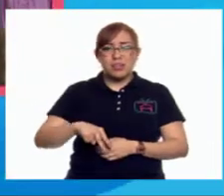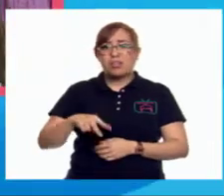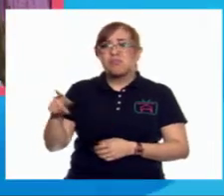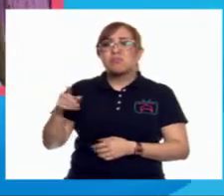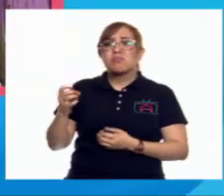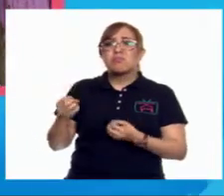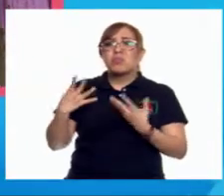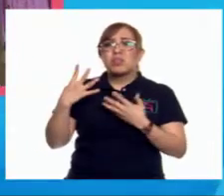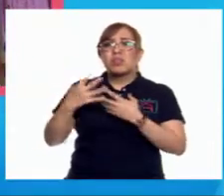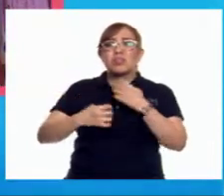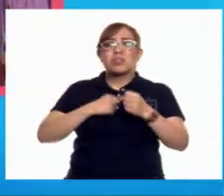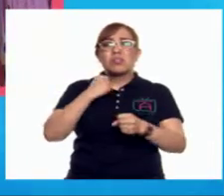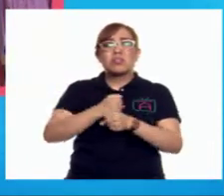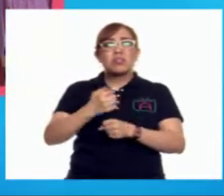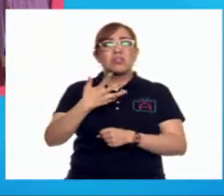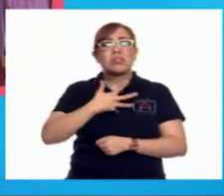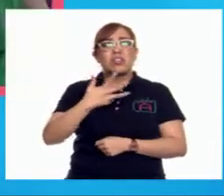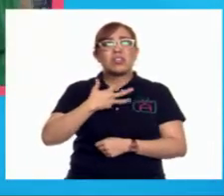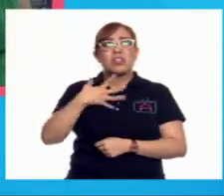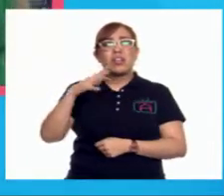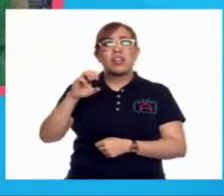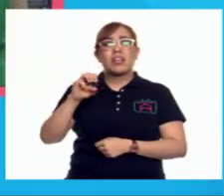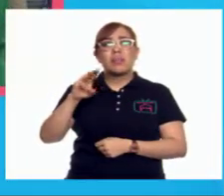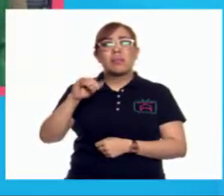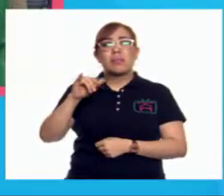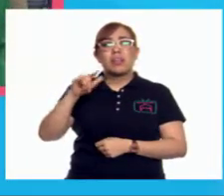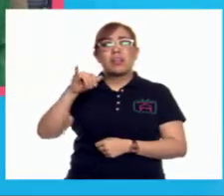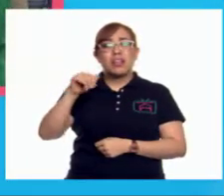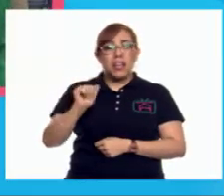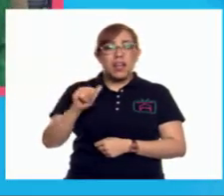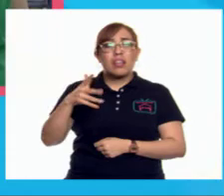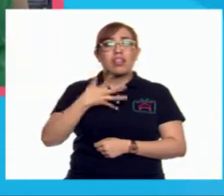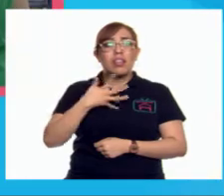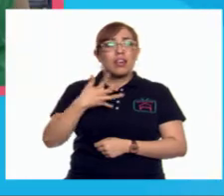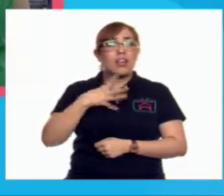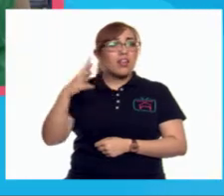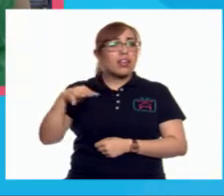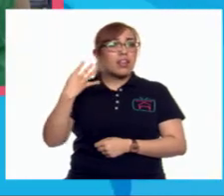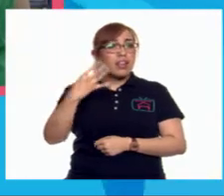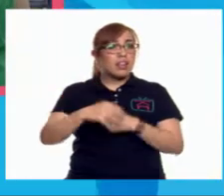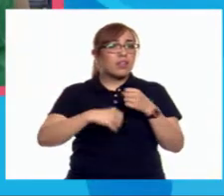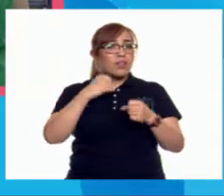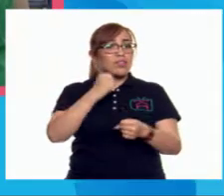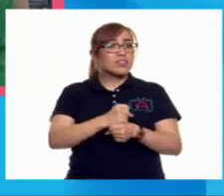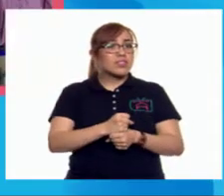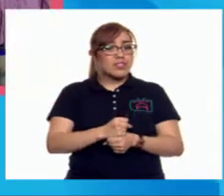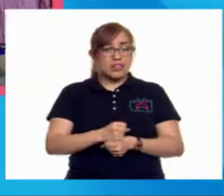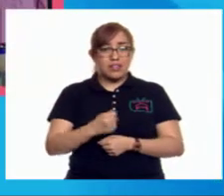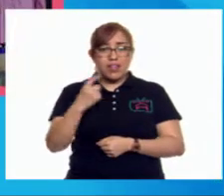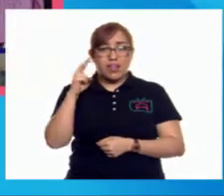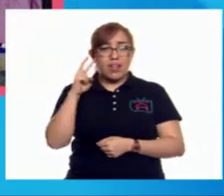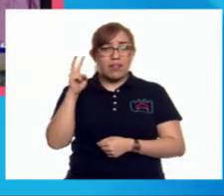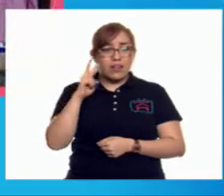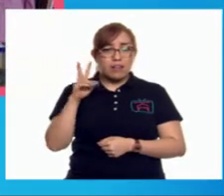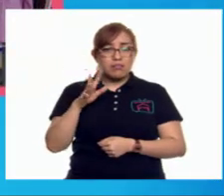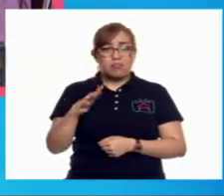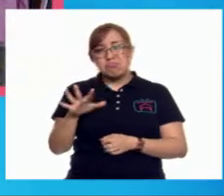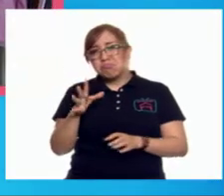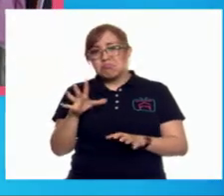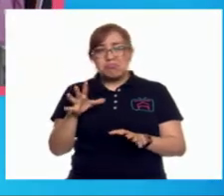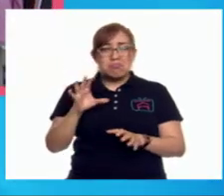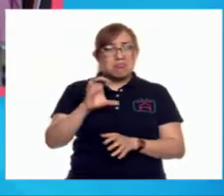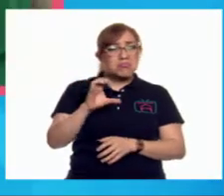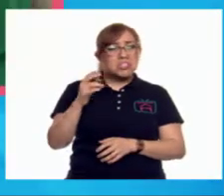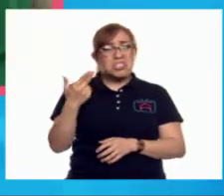Emilia? 14. 14, a ver... Debe ser... como talla chica